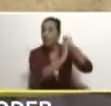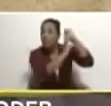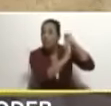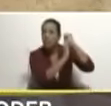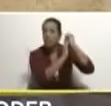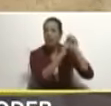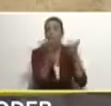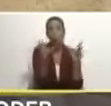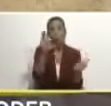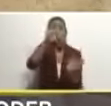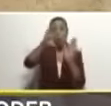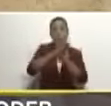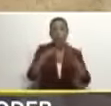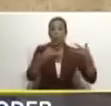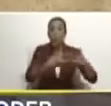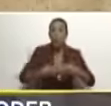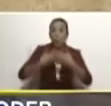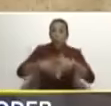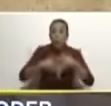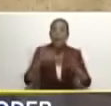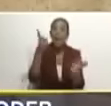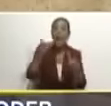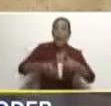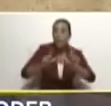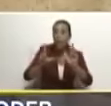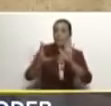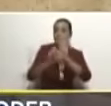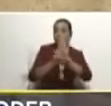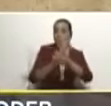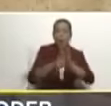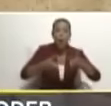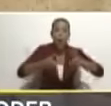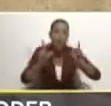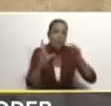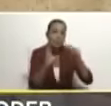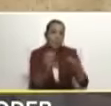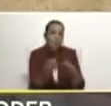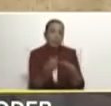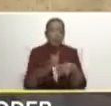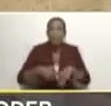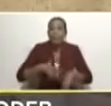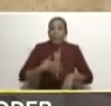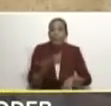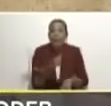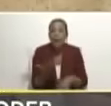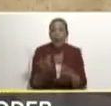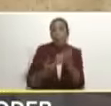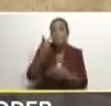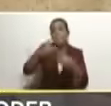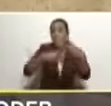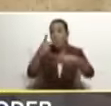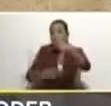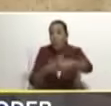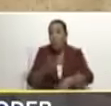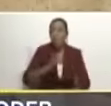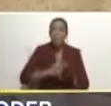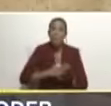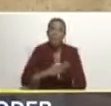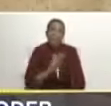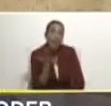Y la compañía guipuzcoana sacaba una licencia para que los productores